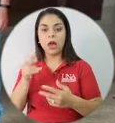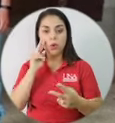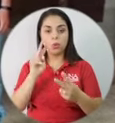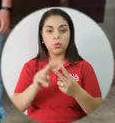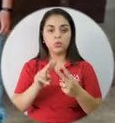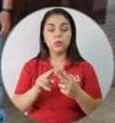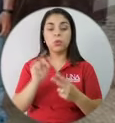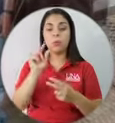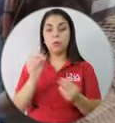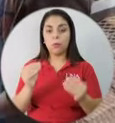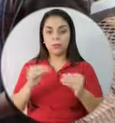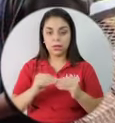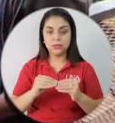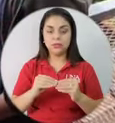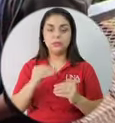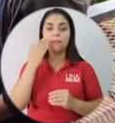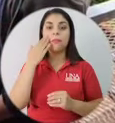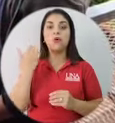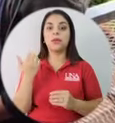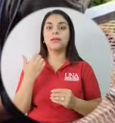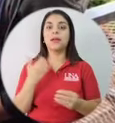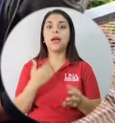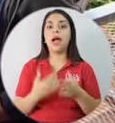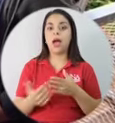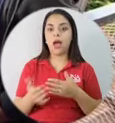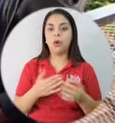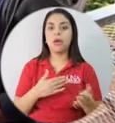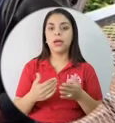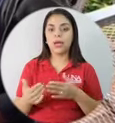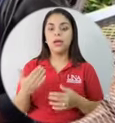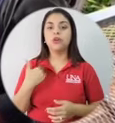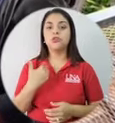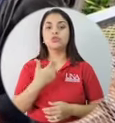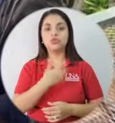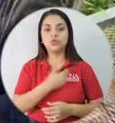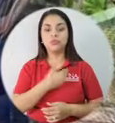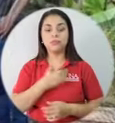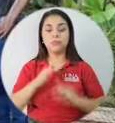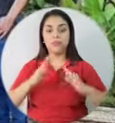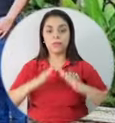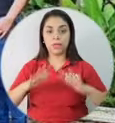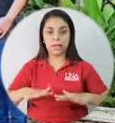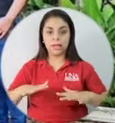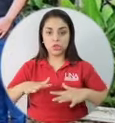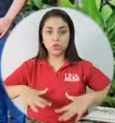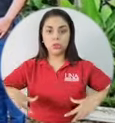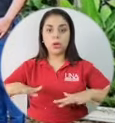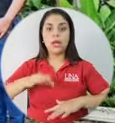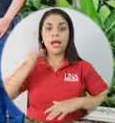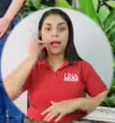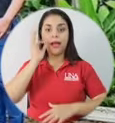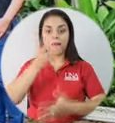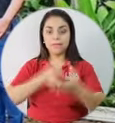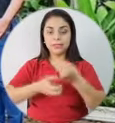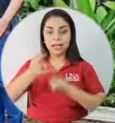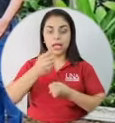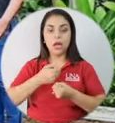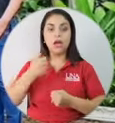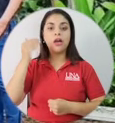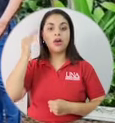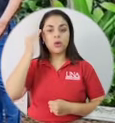a meternos, a conocer un poquito más, porque aunque hemos vivido siempre en una zona cafetalera,